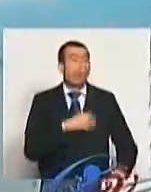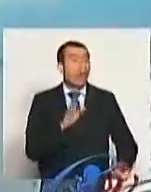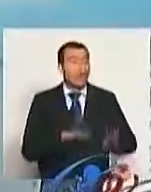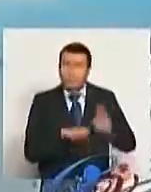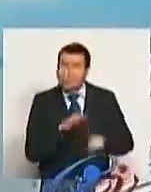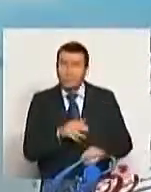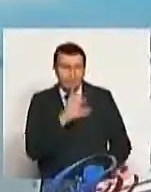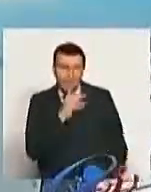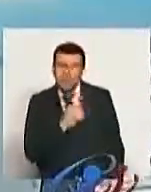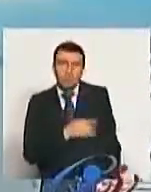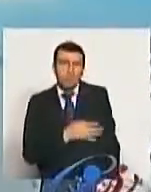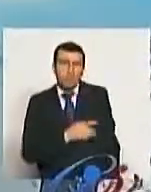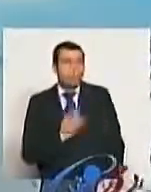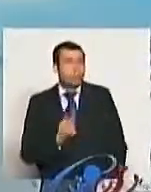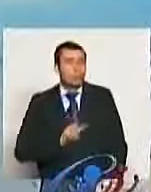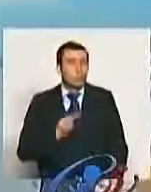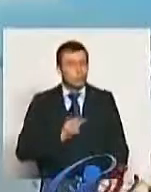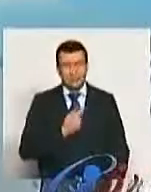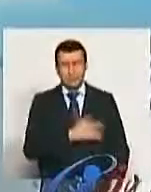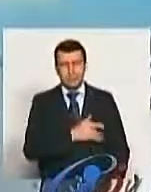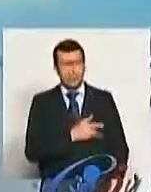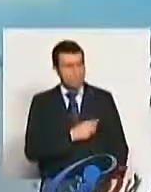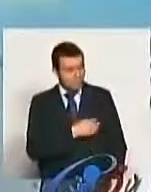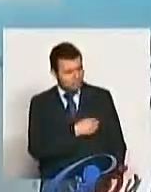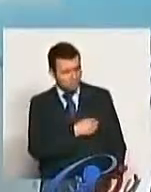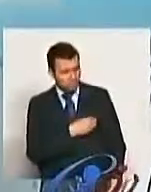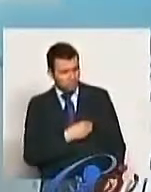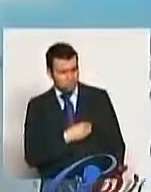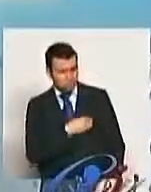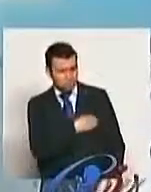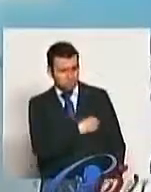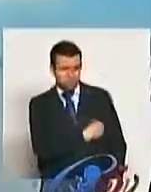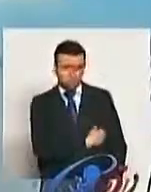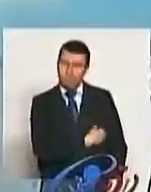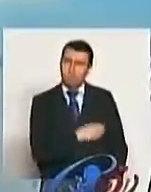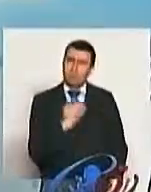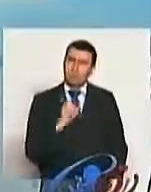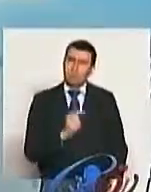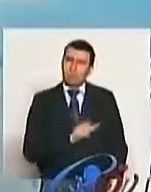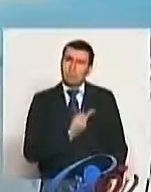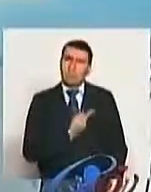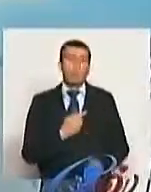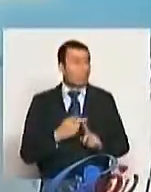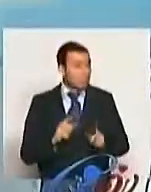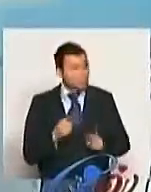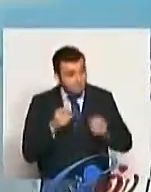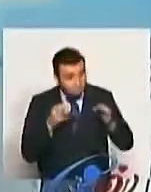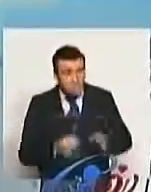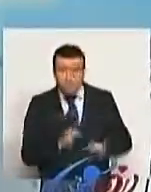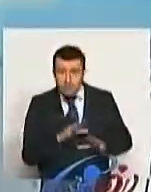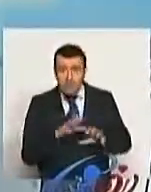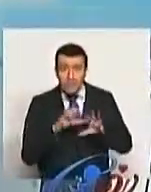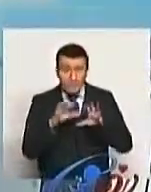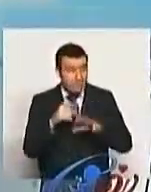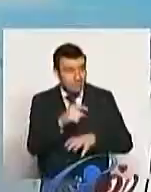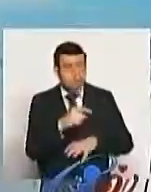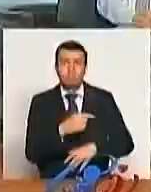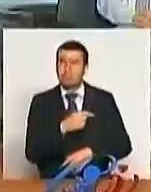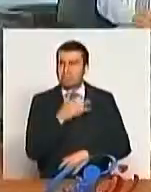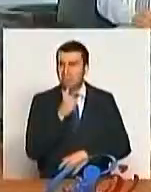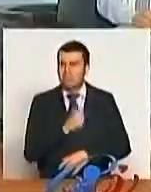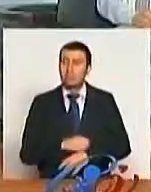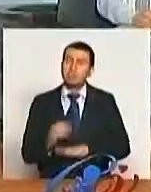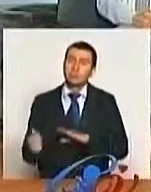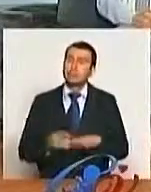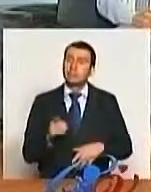dolor, solamente se siente una nodularidad a la palpación, pero no son un precursor del cáncer de seno. Paciente de